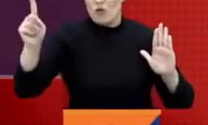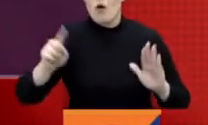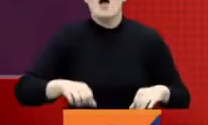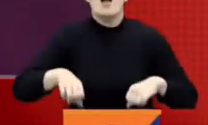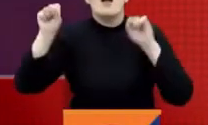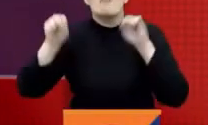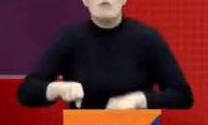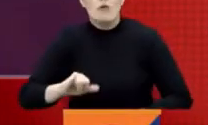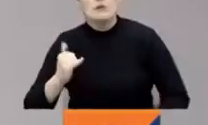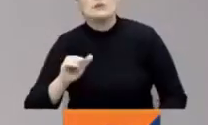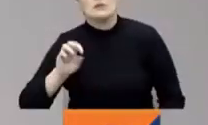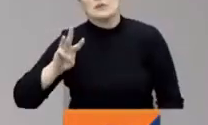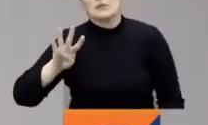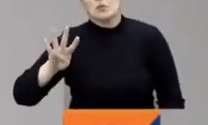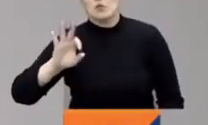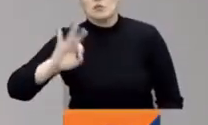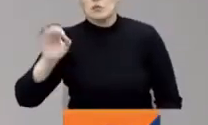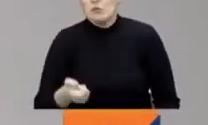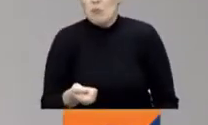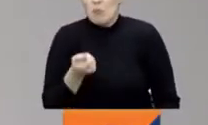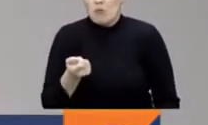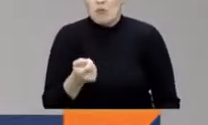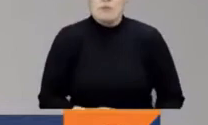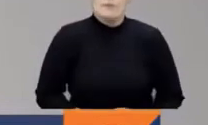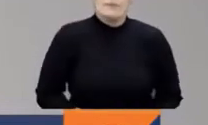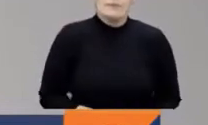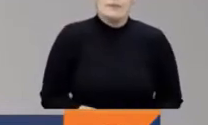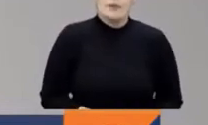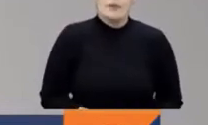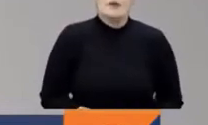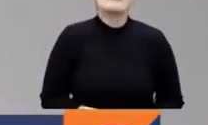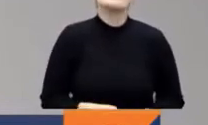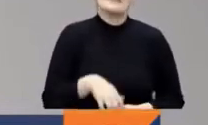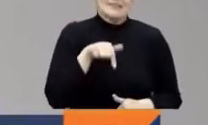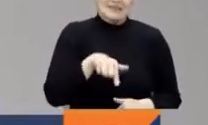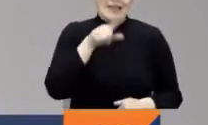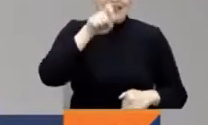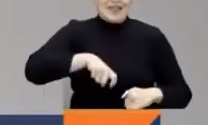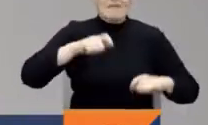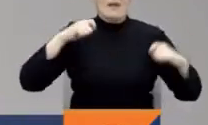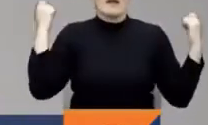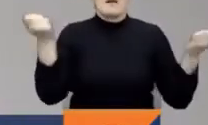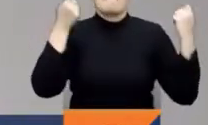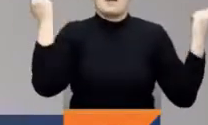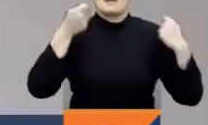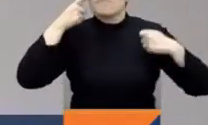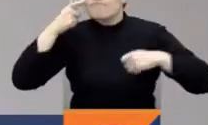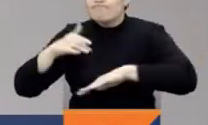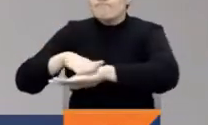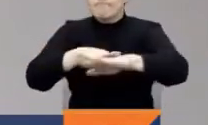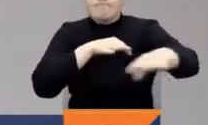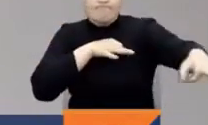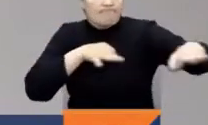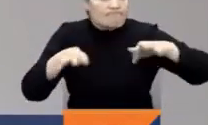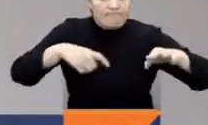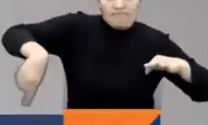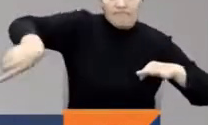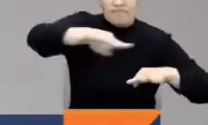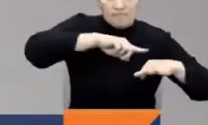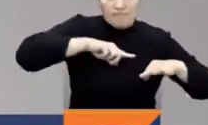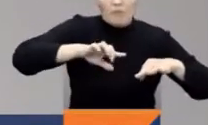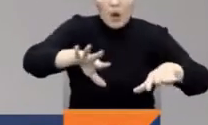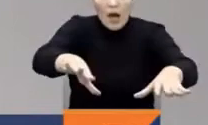el 34%. Ese trabajo de campaña va a ser súper decidor y el resultado, sea el que sea, va